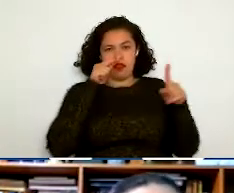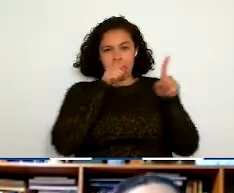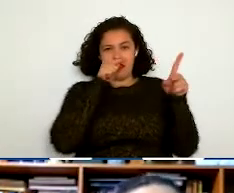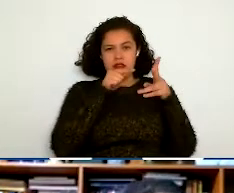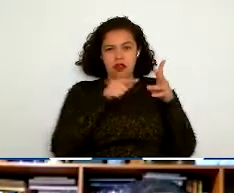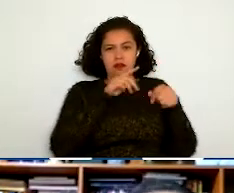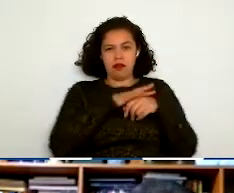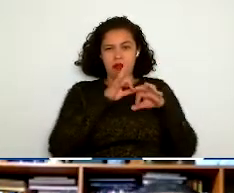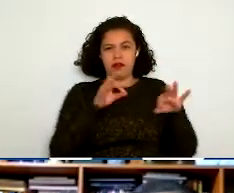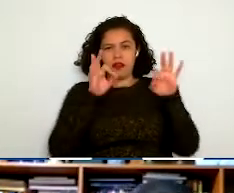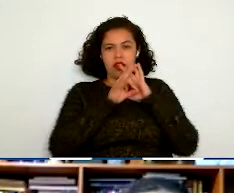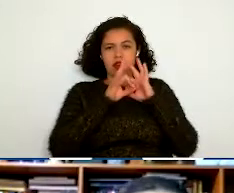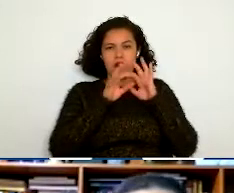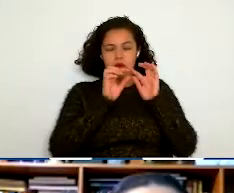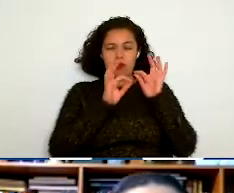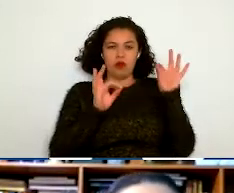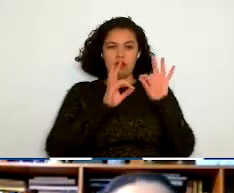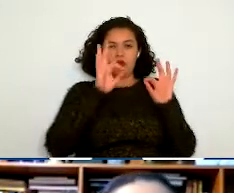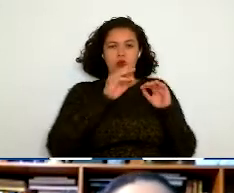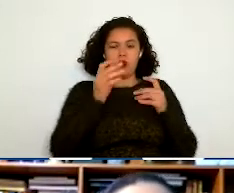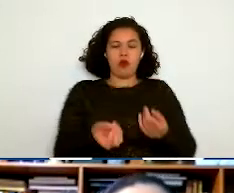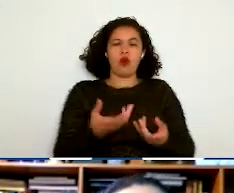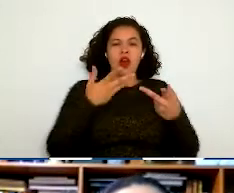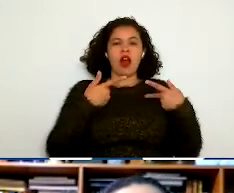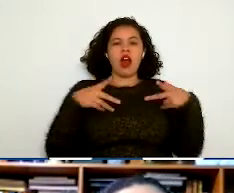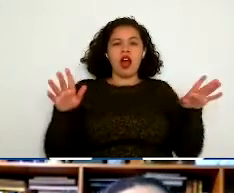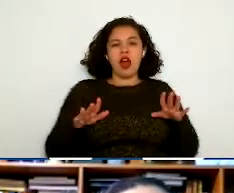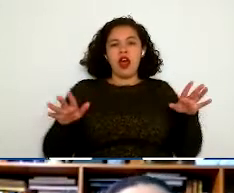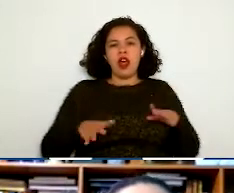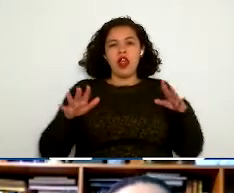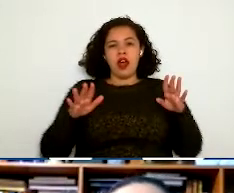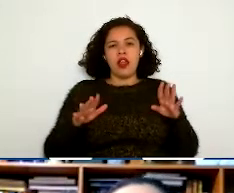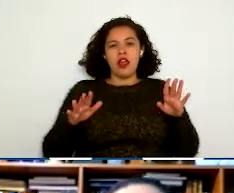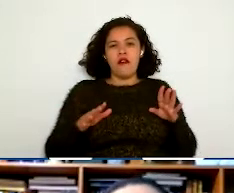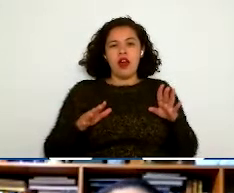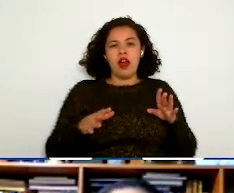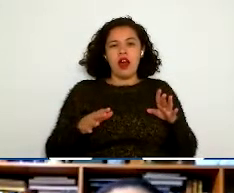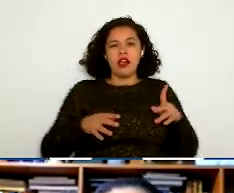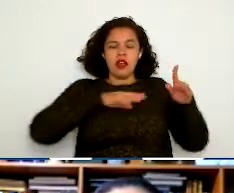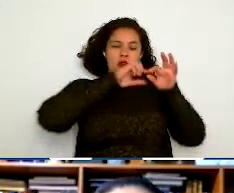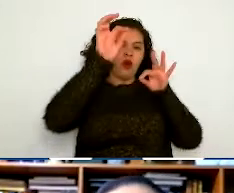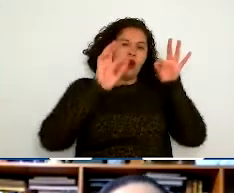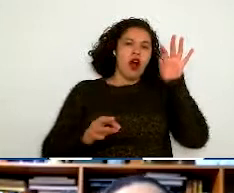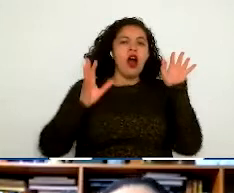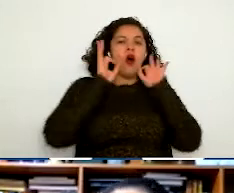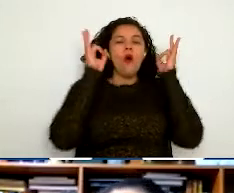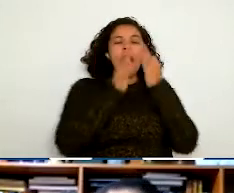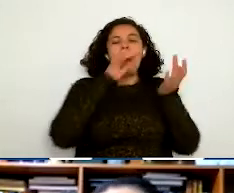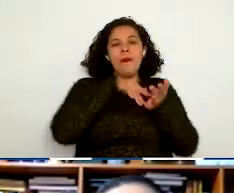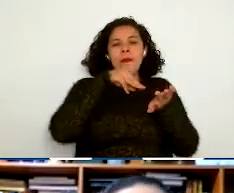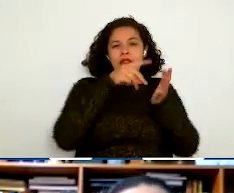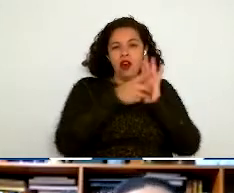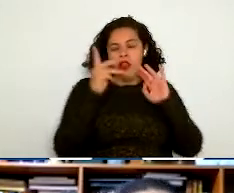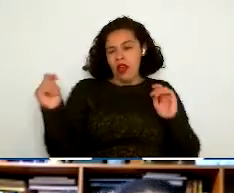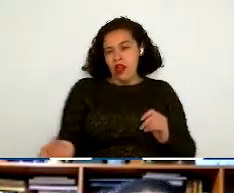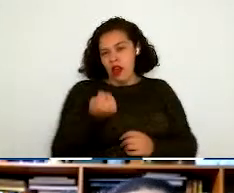es medir cuantitativamente, pues su nombre lo dice claramente, con algún método, ¿no? Este puede ser tecnológico,